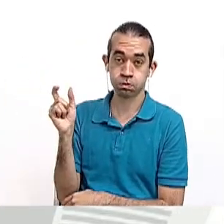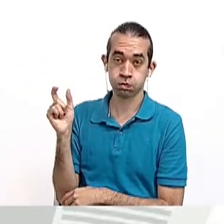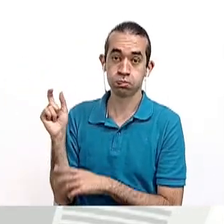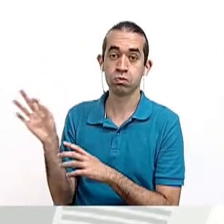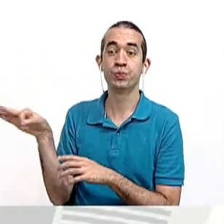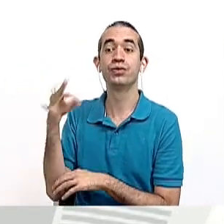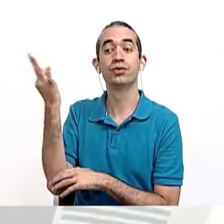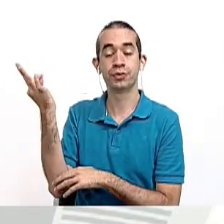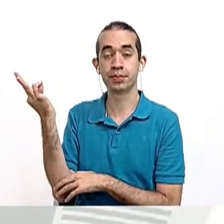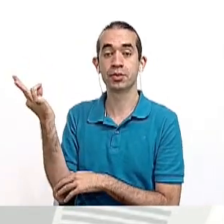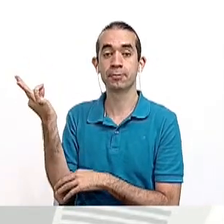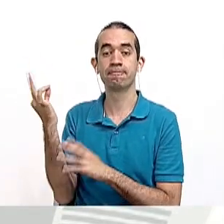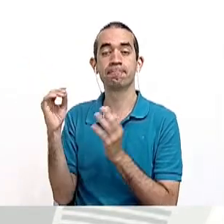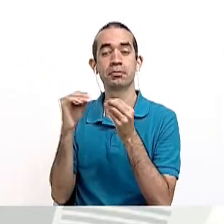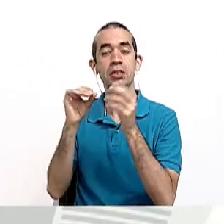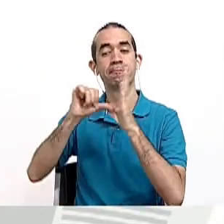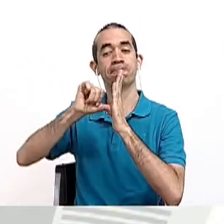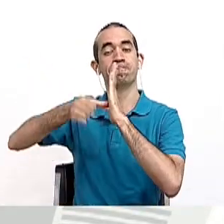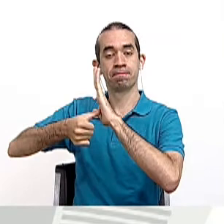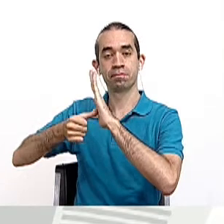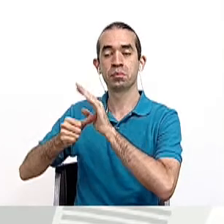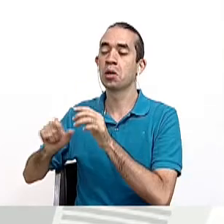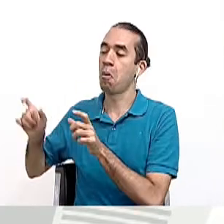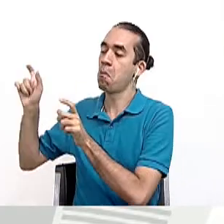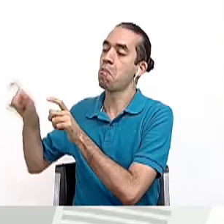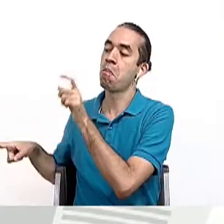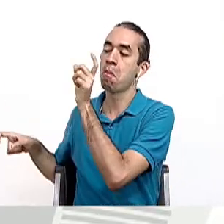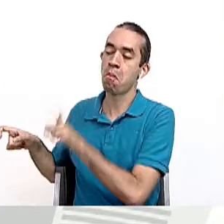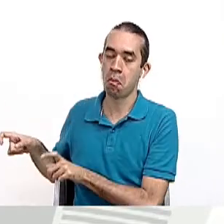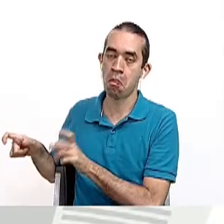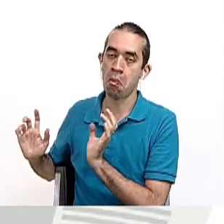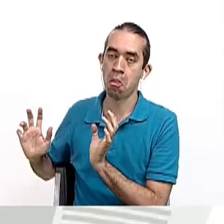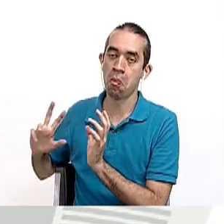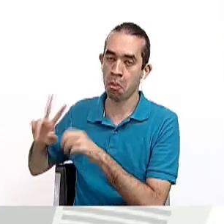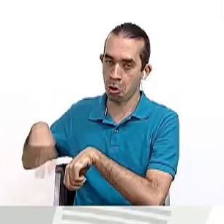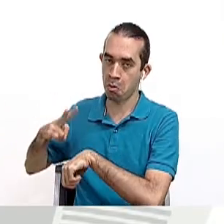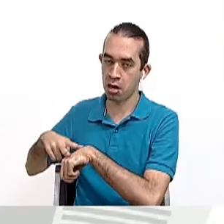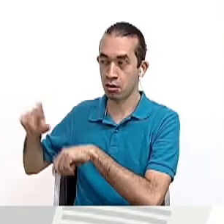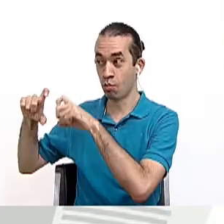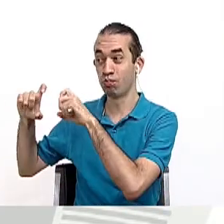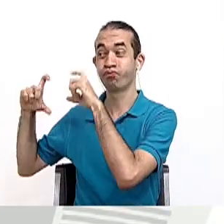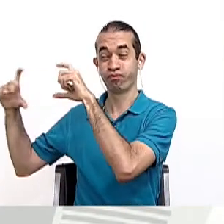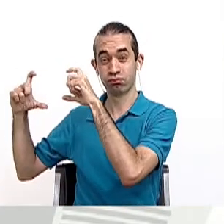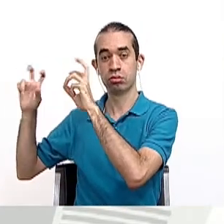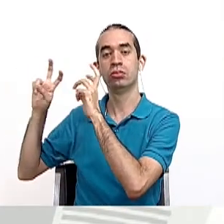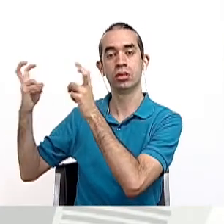de manera que resalte con respecto al resto de la información, sobresalga.